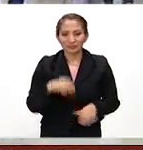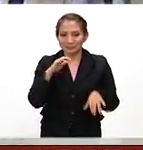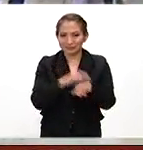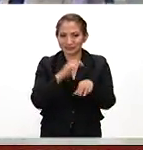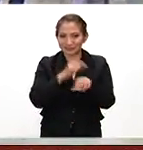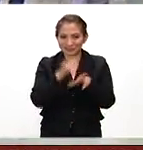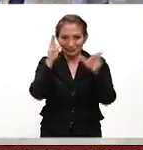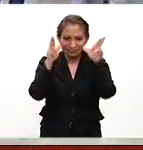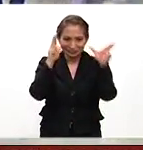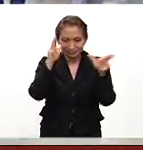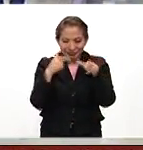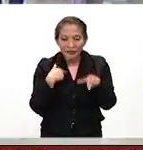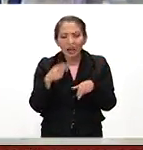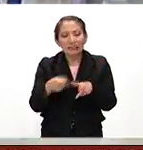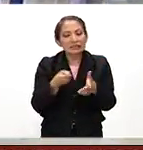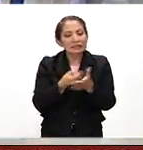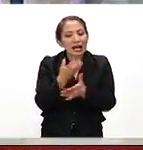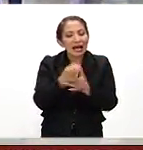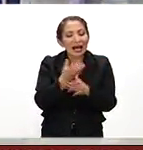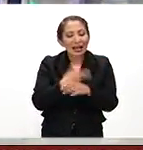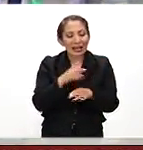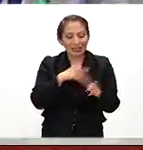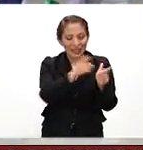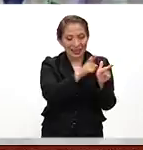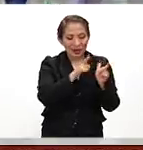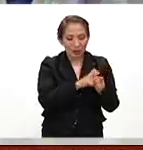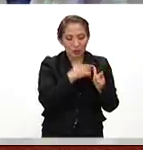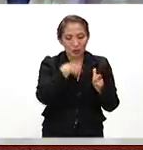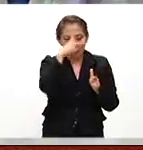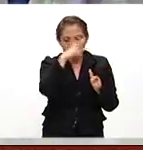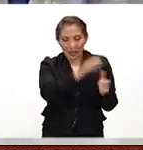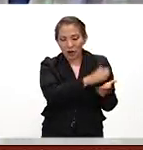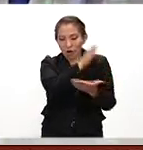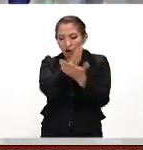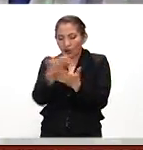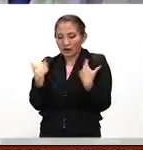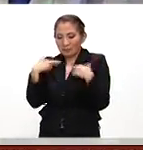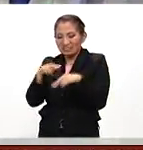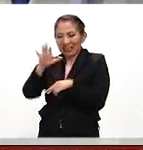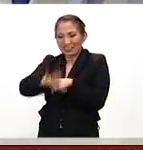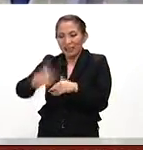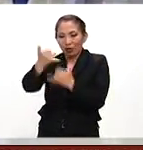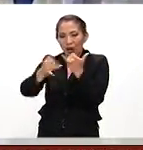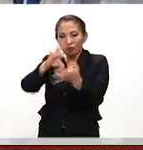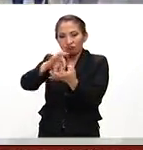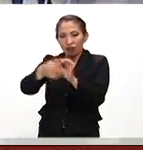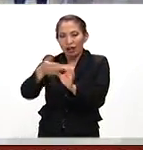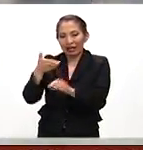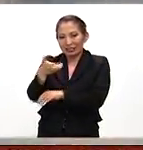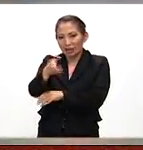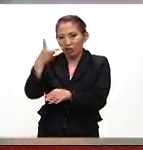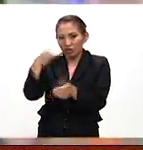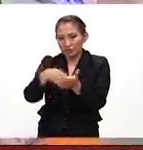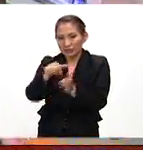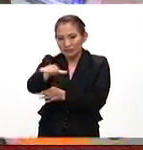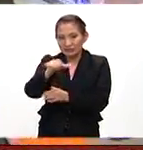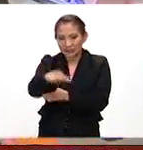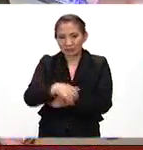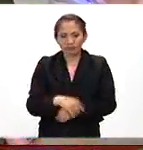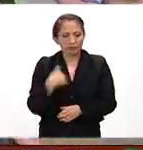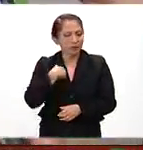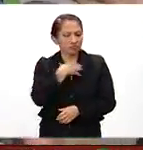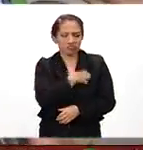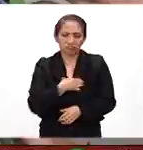Amigos de México al Día, continúan saliendo los atletas de la delegación mexicana que nos representarán en los Juegos Olímpicos de Río 2016. Estoy